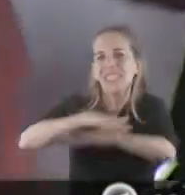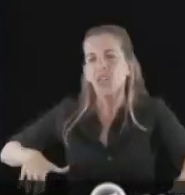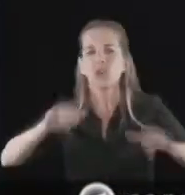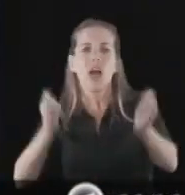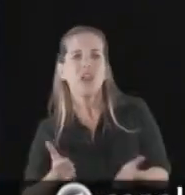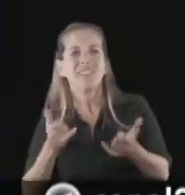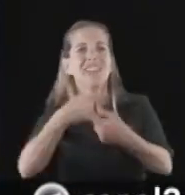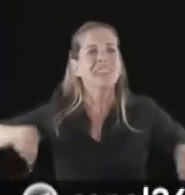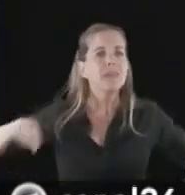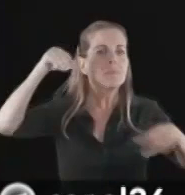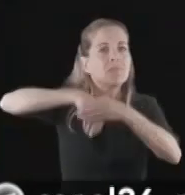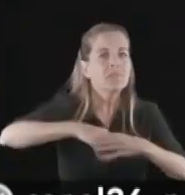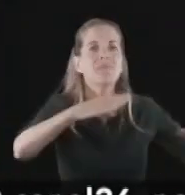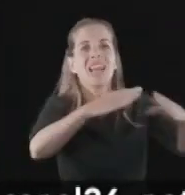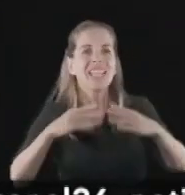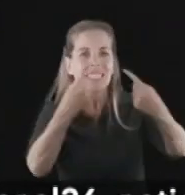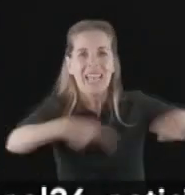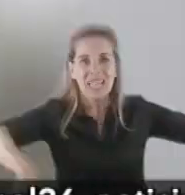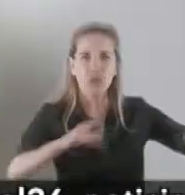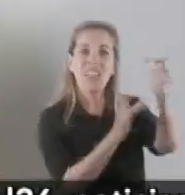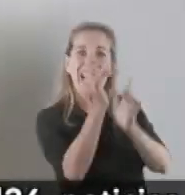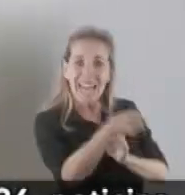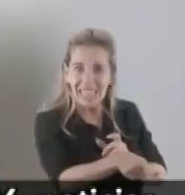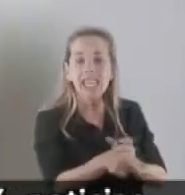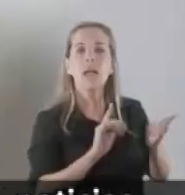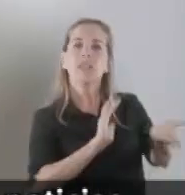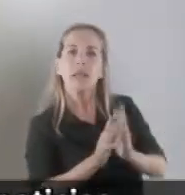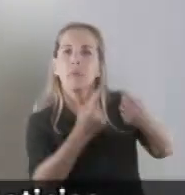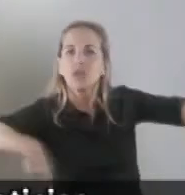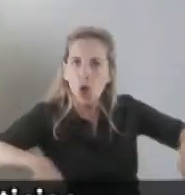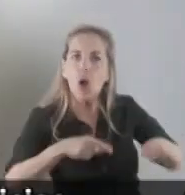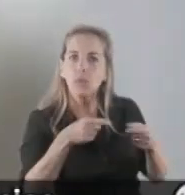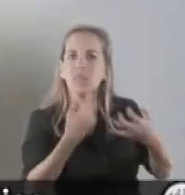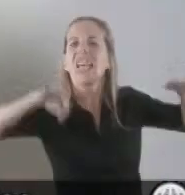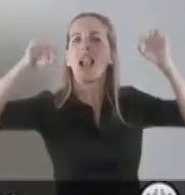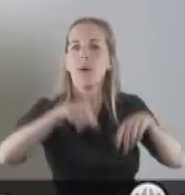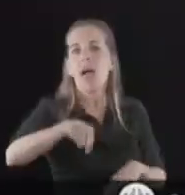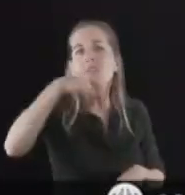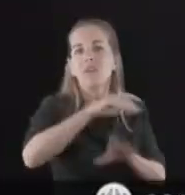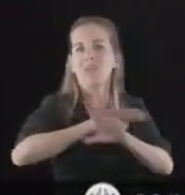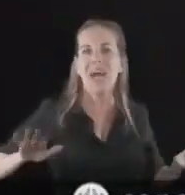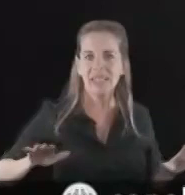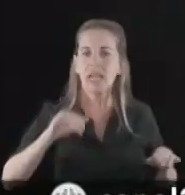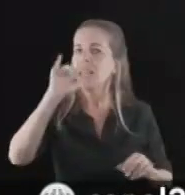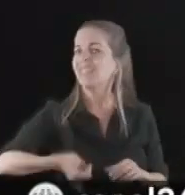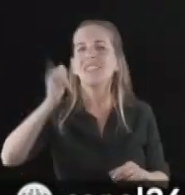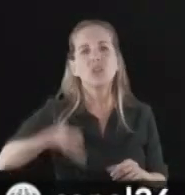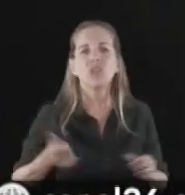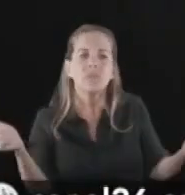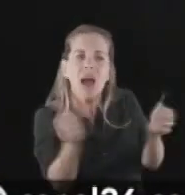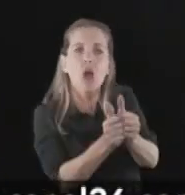Cristo son salvados de la droga. Es un imperativo moral estar al lado del